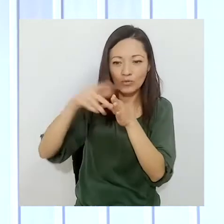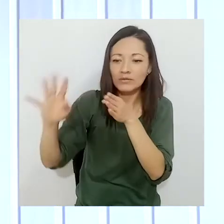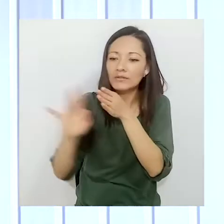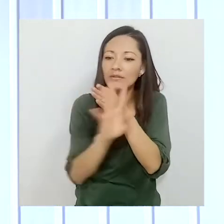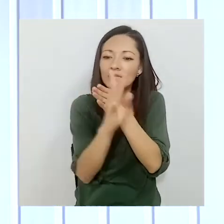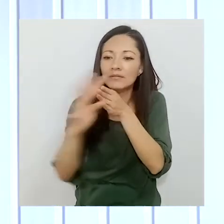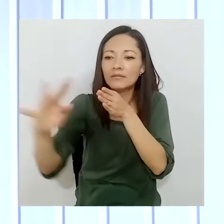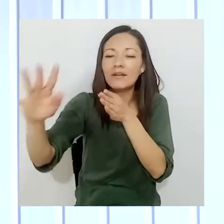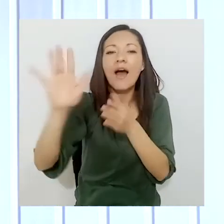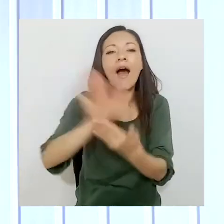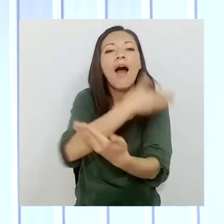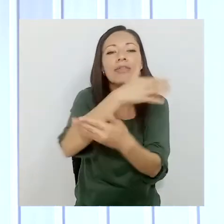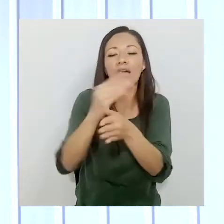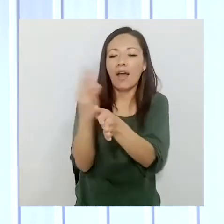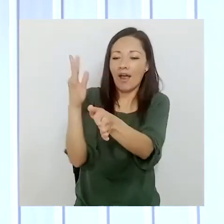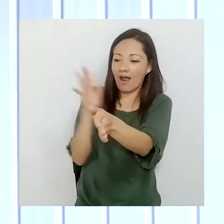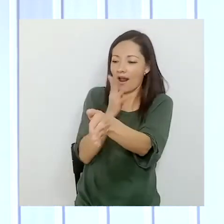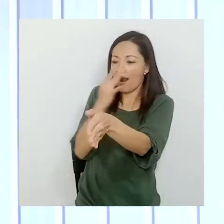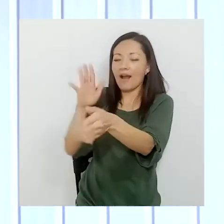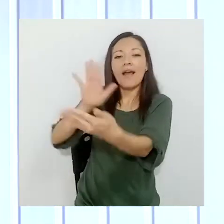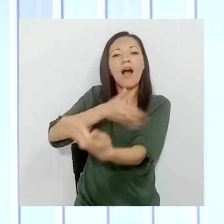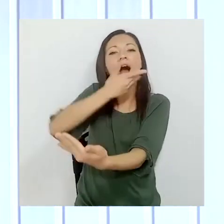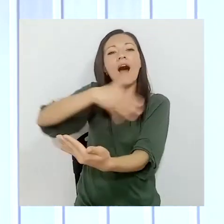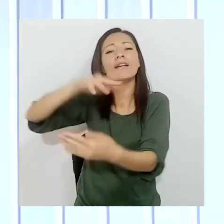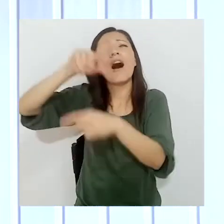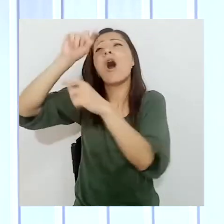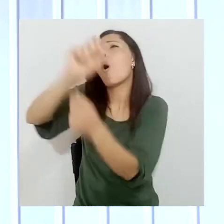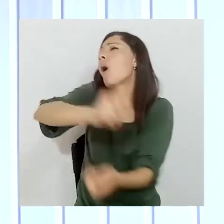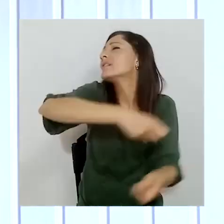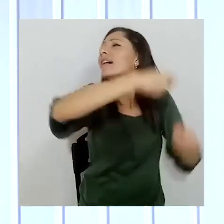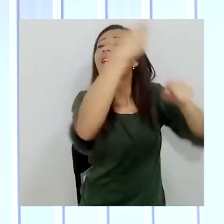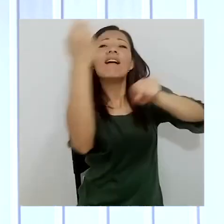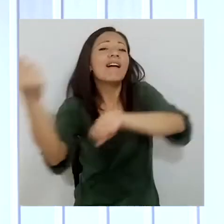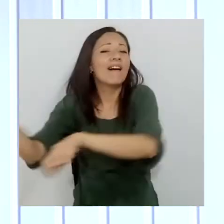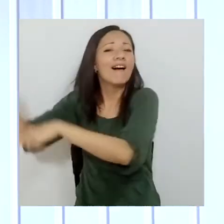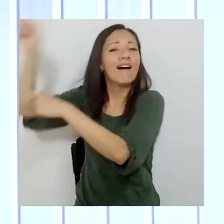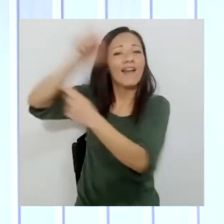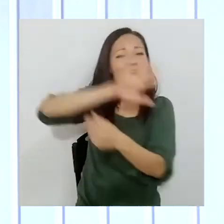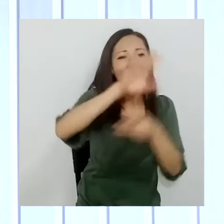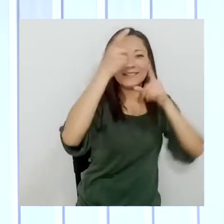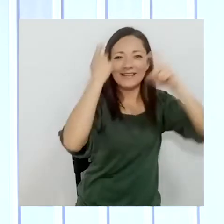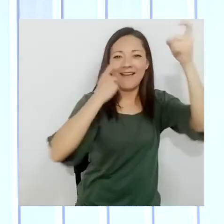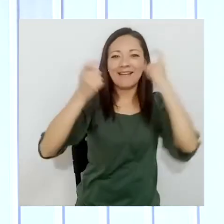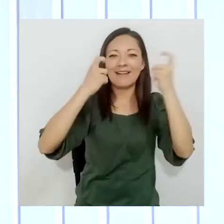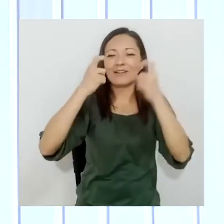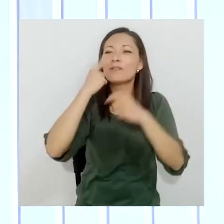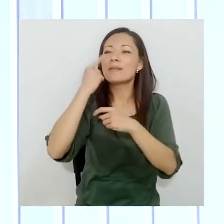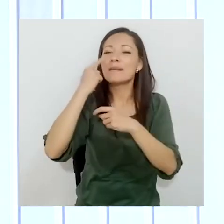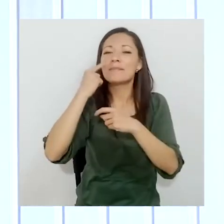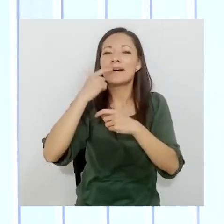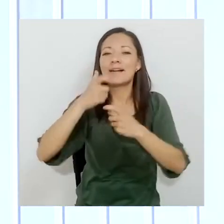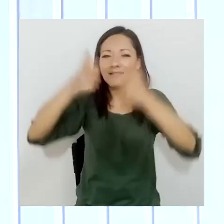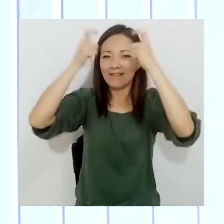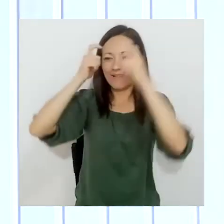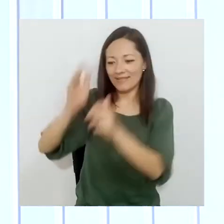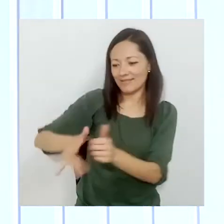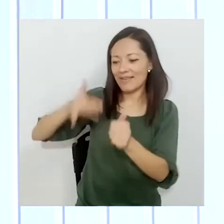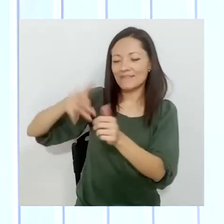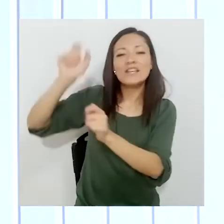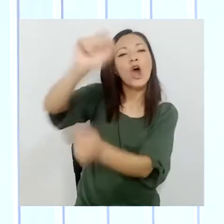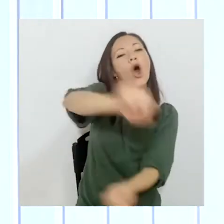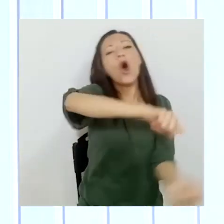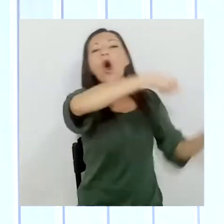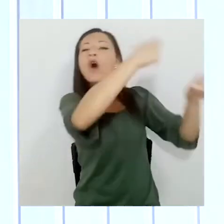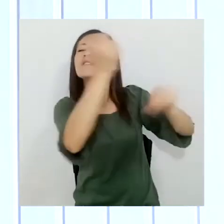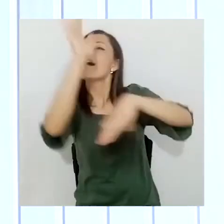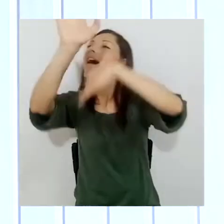el que viene en el nombre del Señor, bendito el reino de nuestro padre David que viene, Hosana en las alturas.